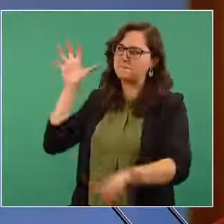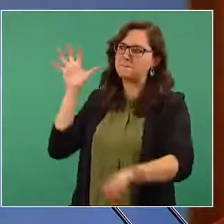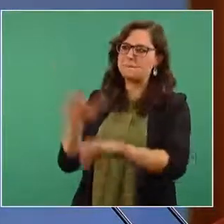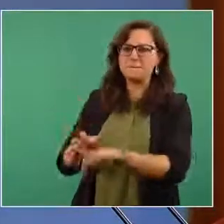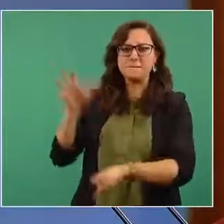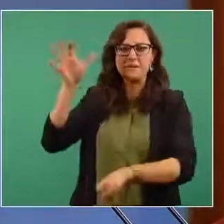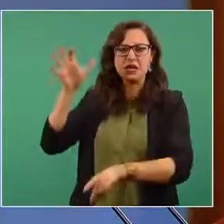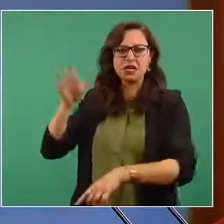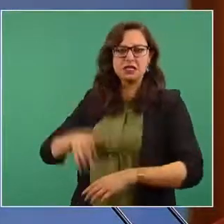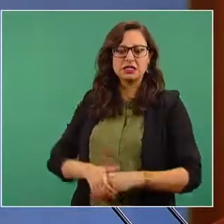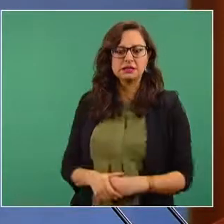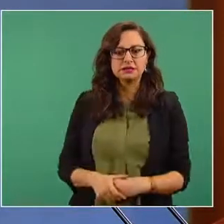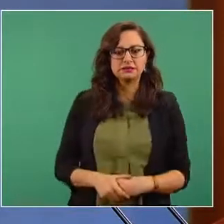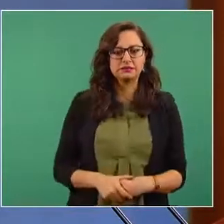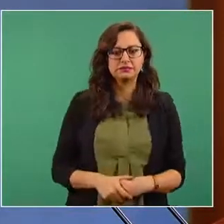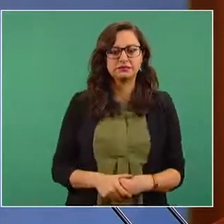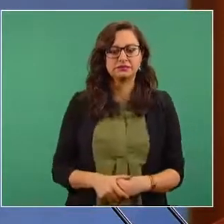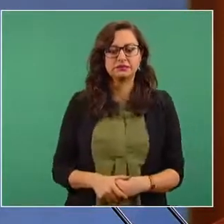bruta.